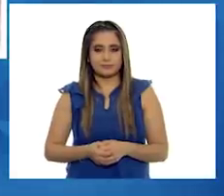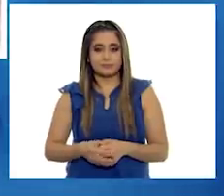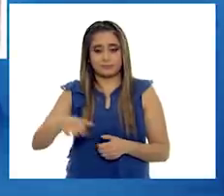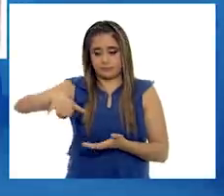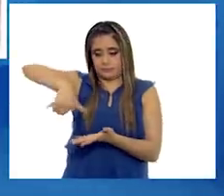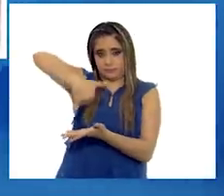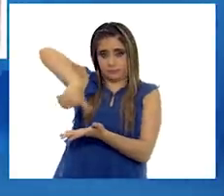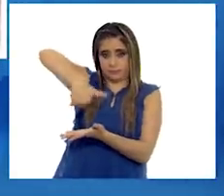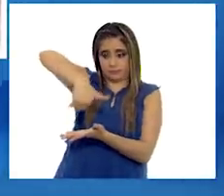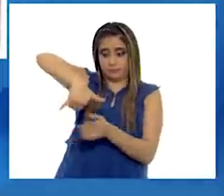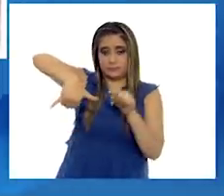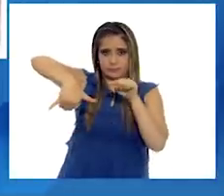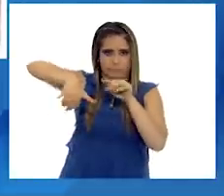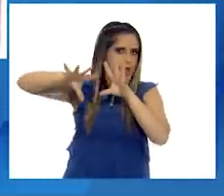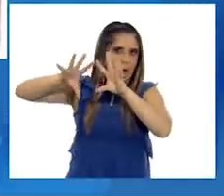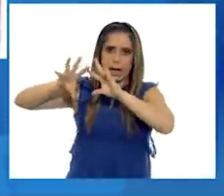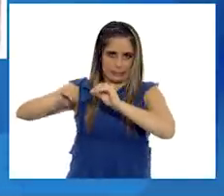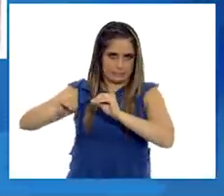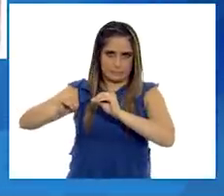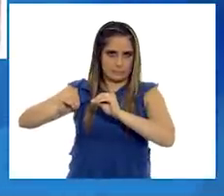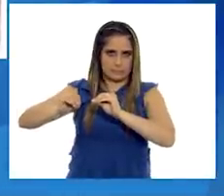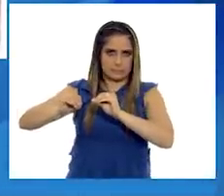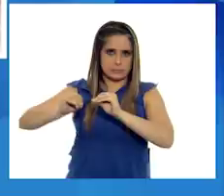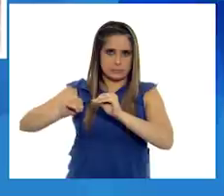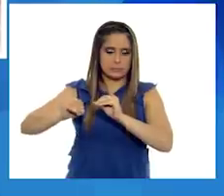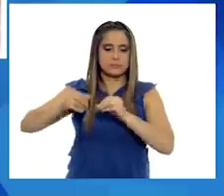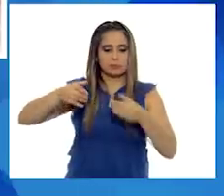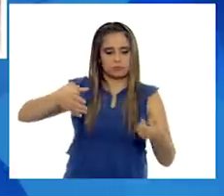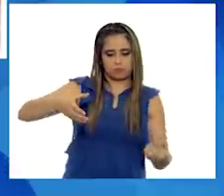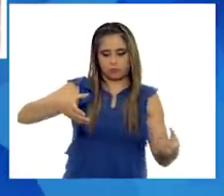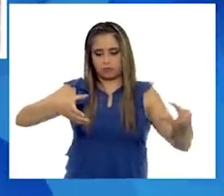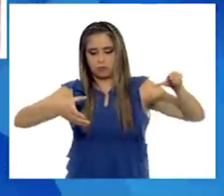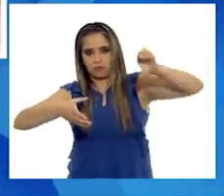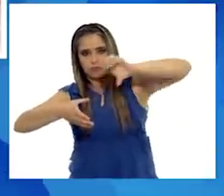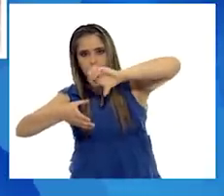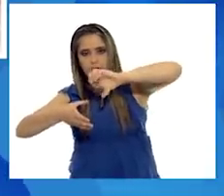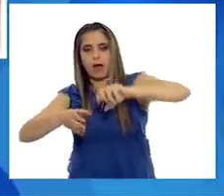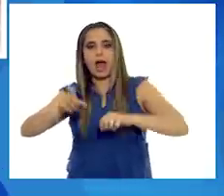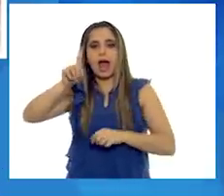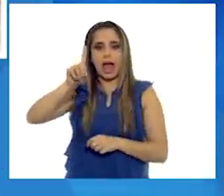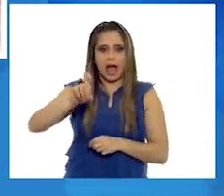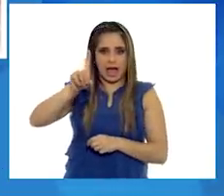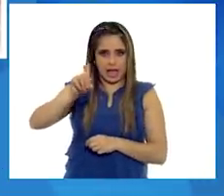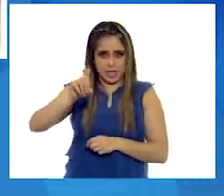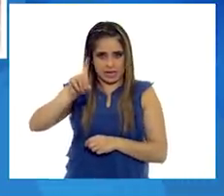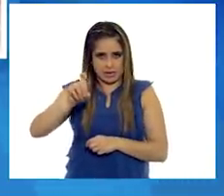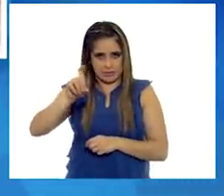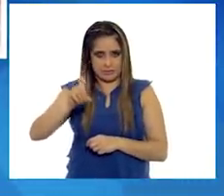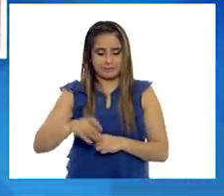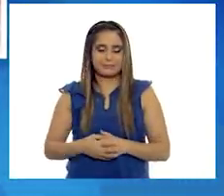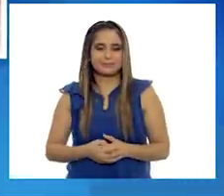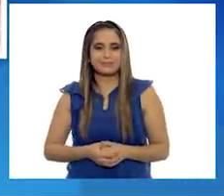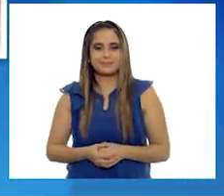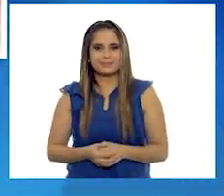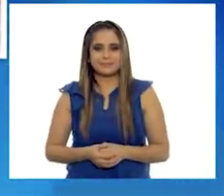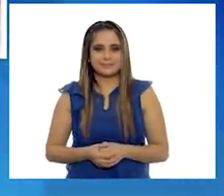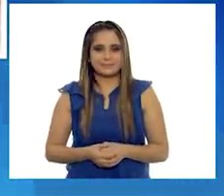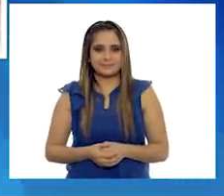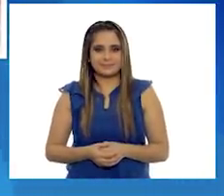Con la plancha apagada, vamos a vaciar el agua dentro de ella en su contenedor.